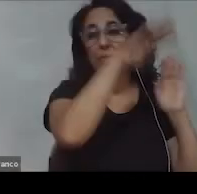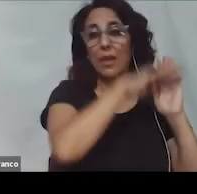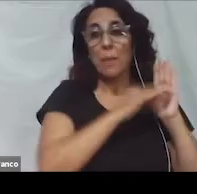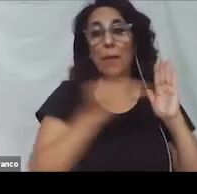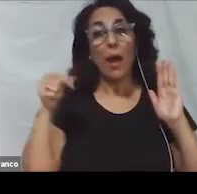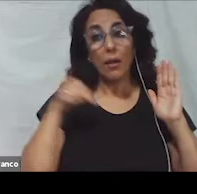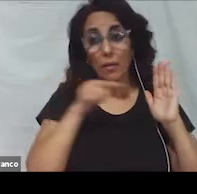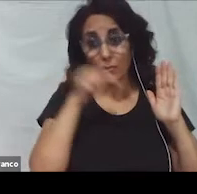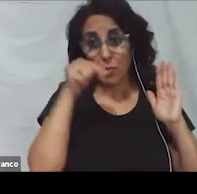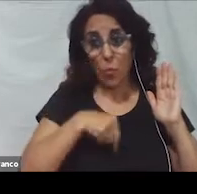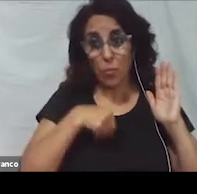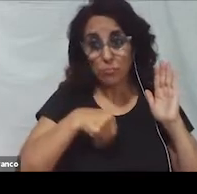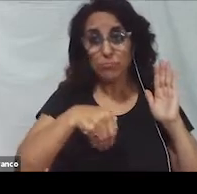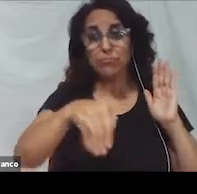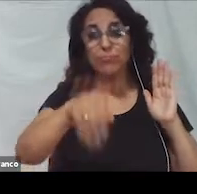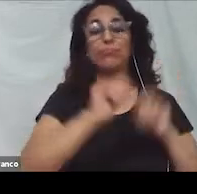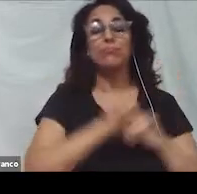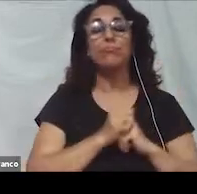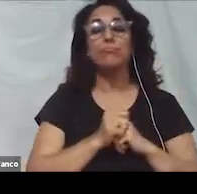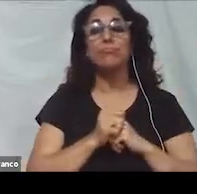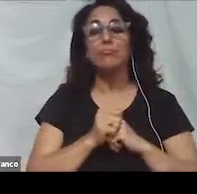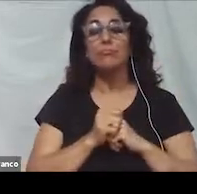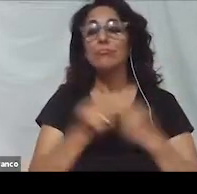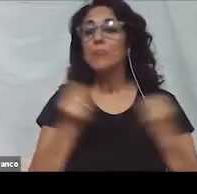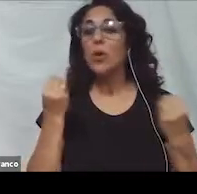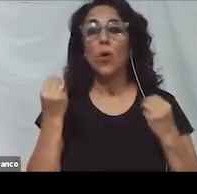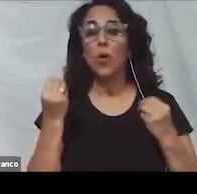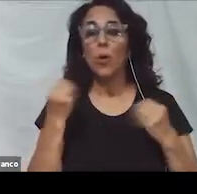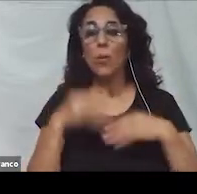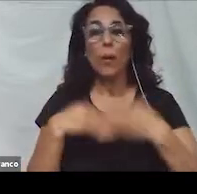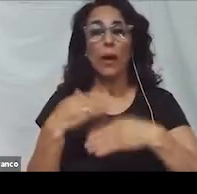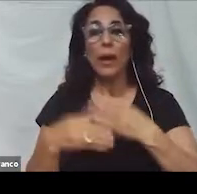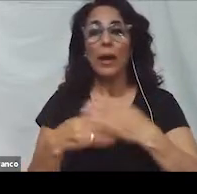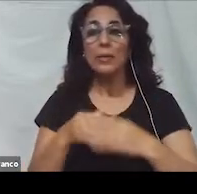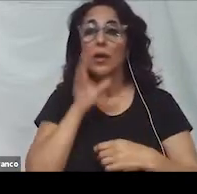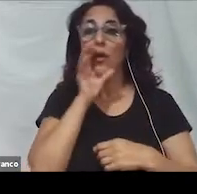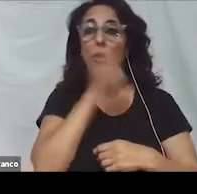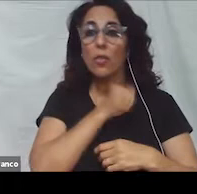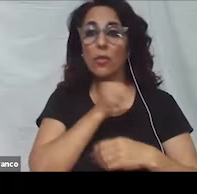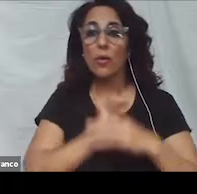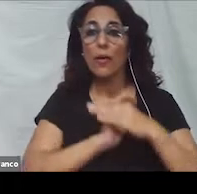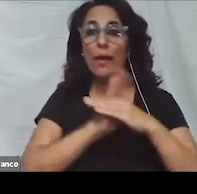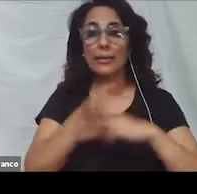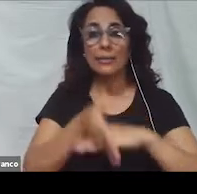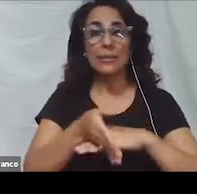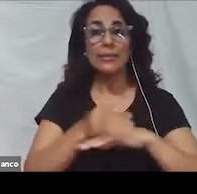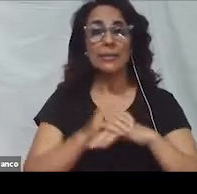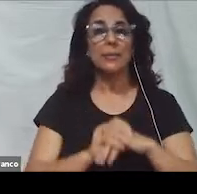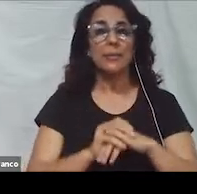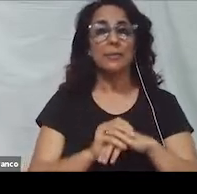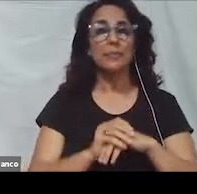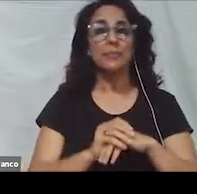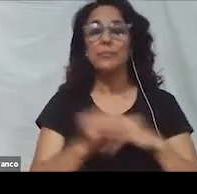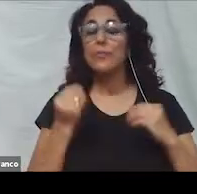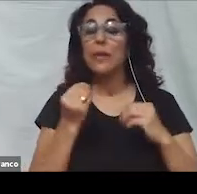los temas que les trajimos hoy tratan, como les venía contando, sobre cómo hacer que nuestro código sea accesible, ¿sí? Desde